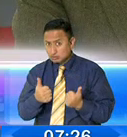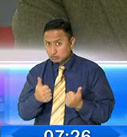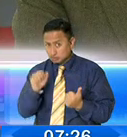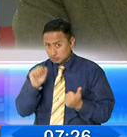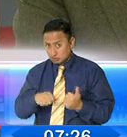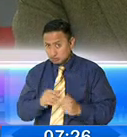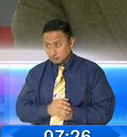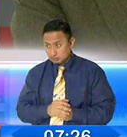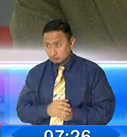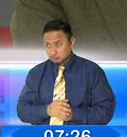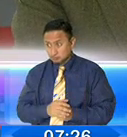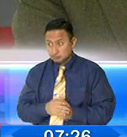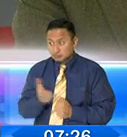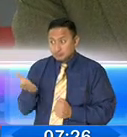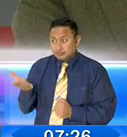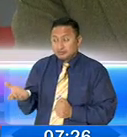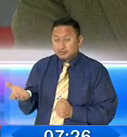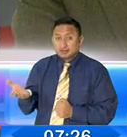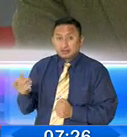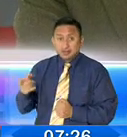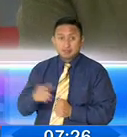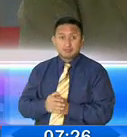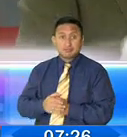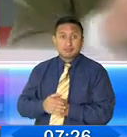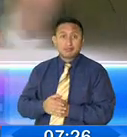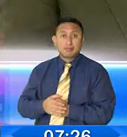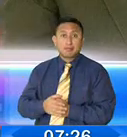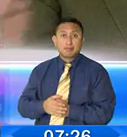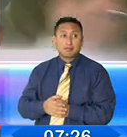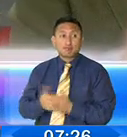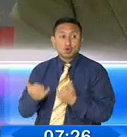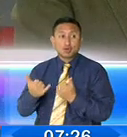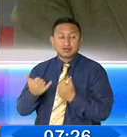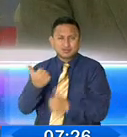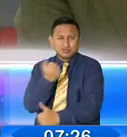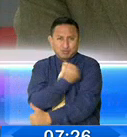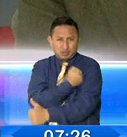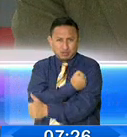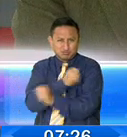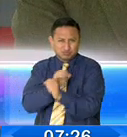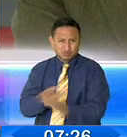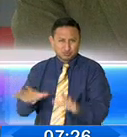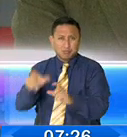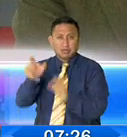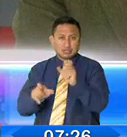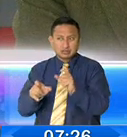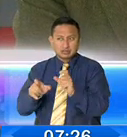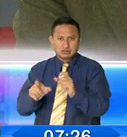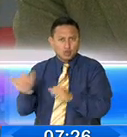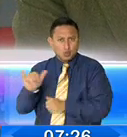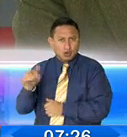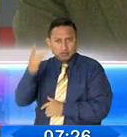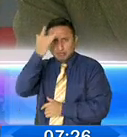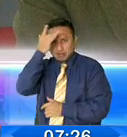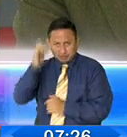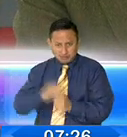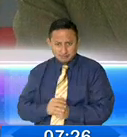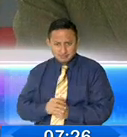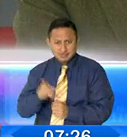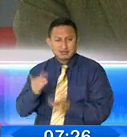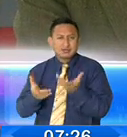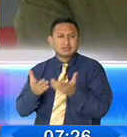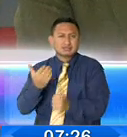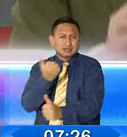que, pues, por más de vacunación masiva que se tiene, la población se sigue infectando. ¿No será que la vacuna también